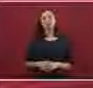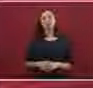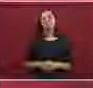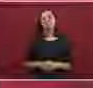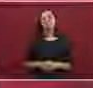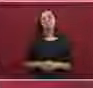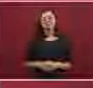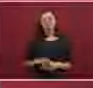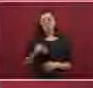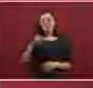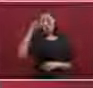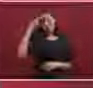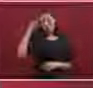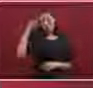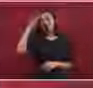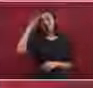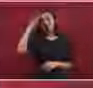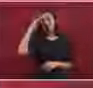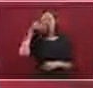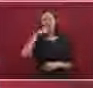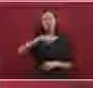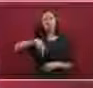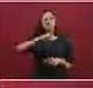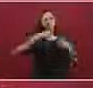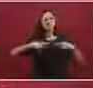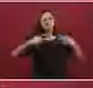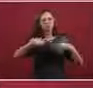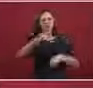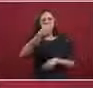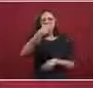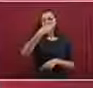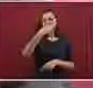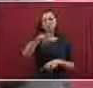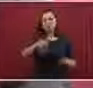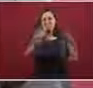tantas influencias los que vendían las medicinas,